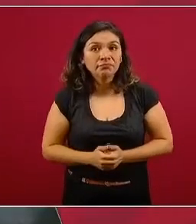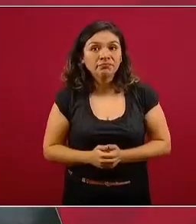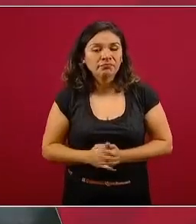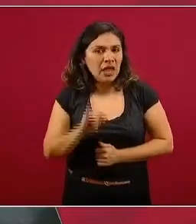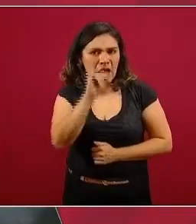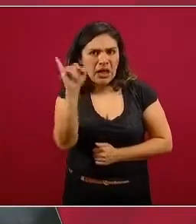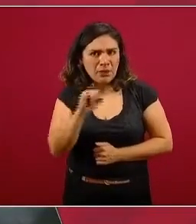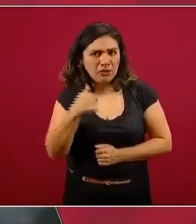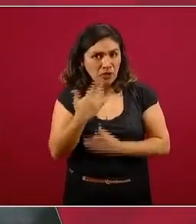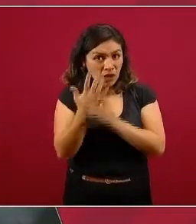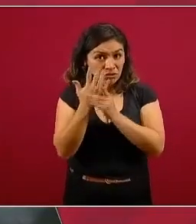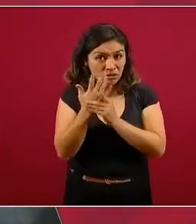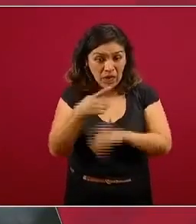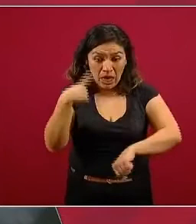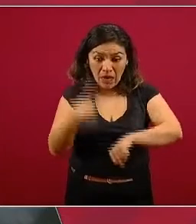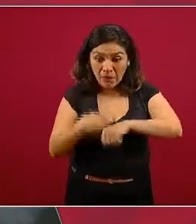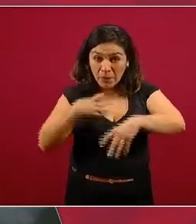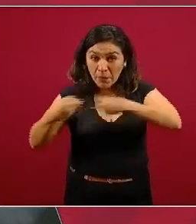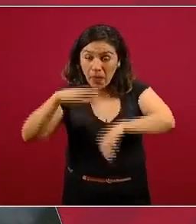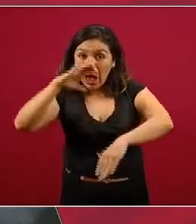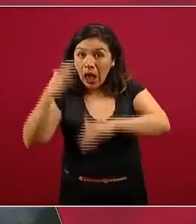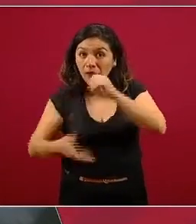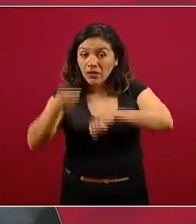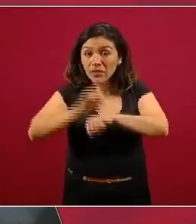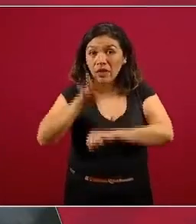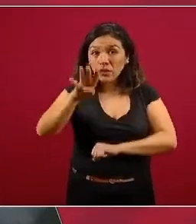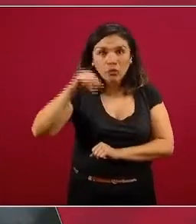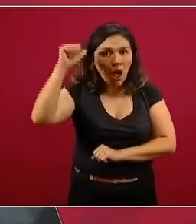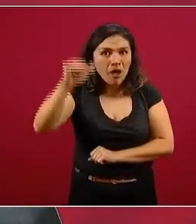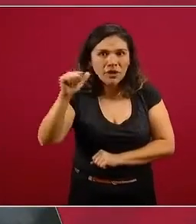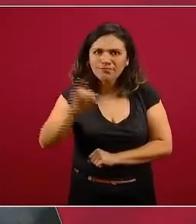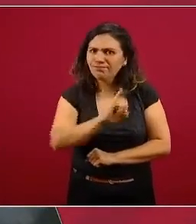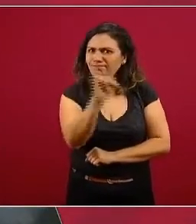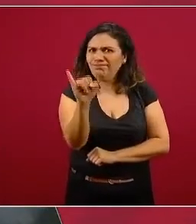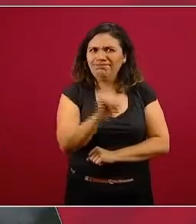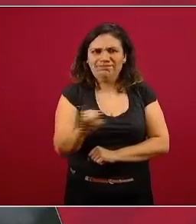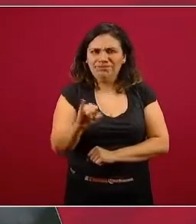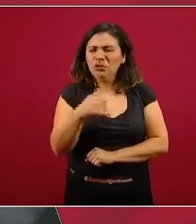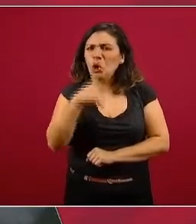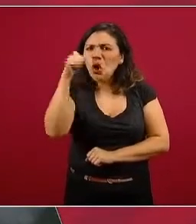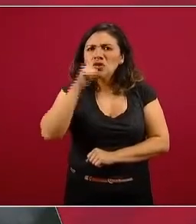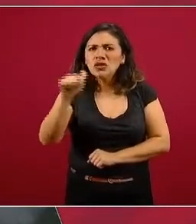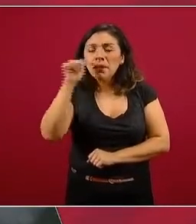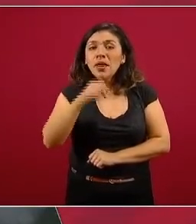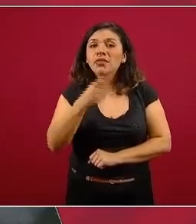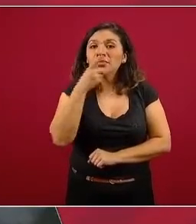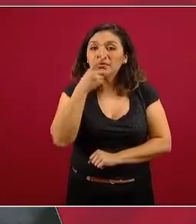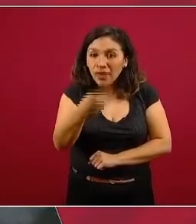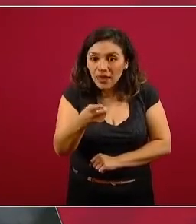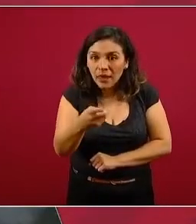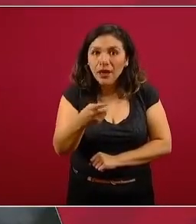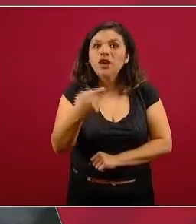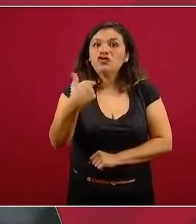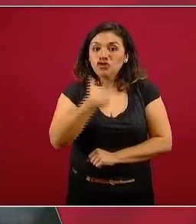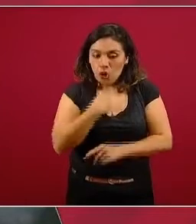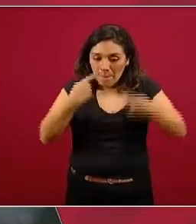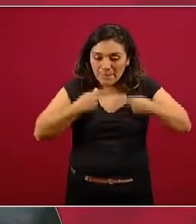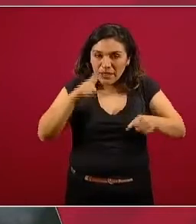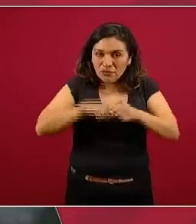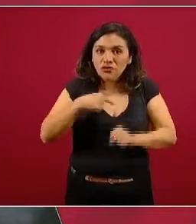Nunca hemos dicho que la epidemia terminaría el 19 de abril. Siempre dijimos, me cito a mí